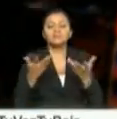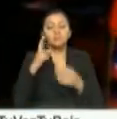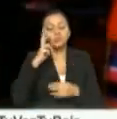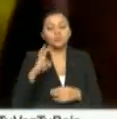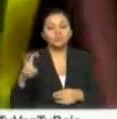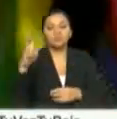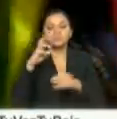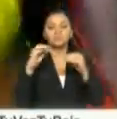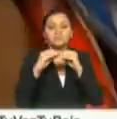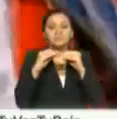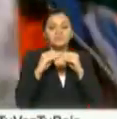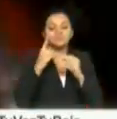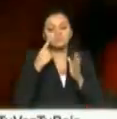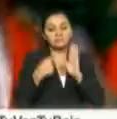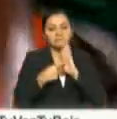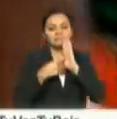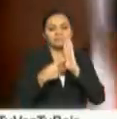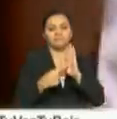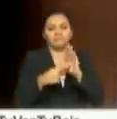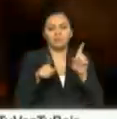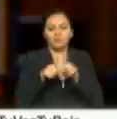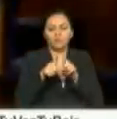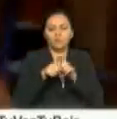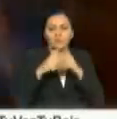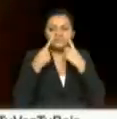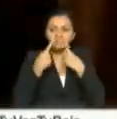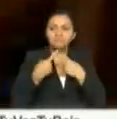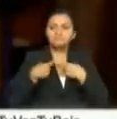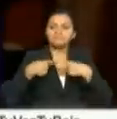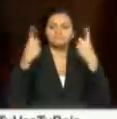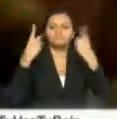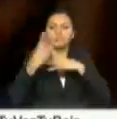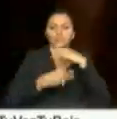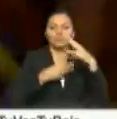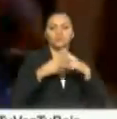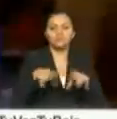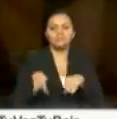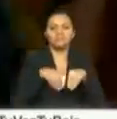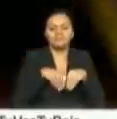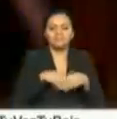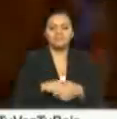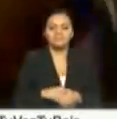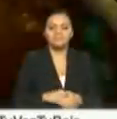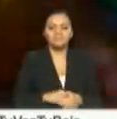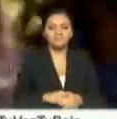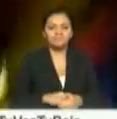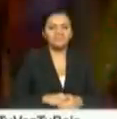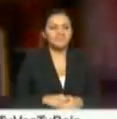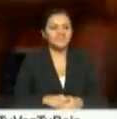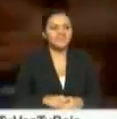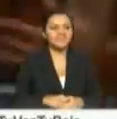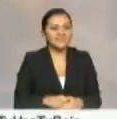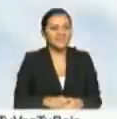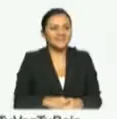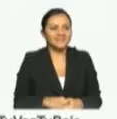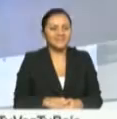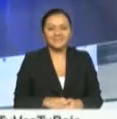y de mostrar como una vitrina para poner y al mundo entero demostrar.